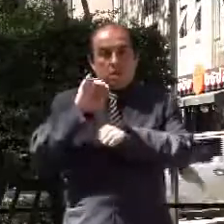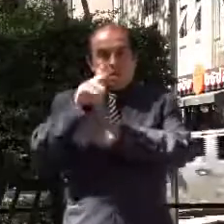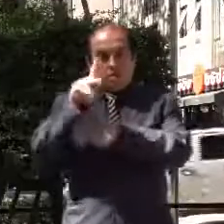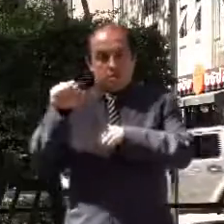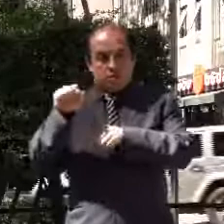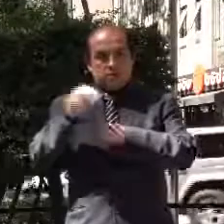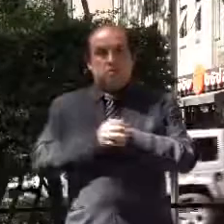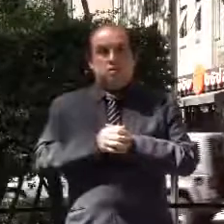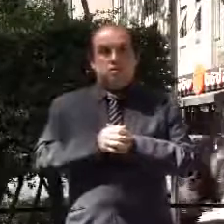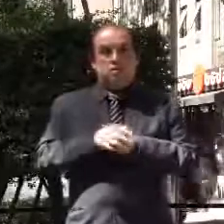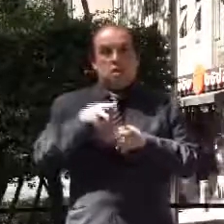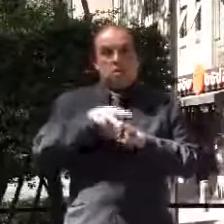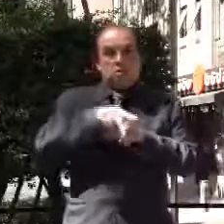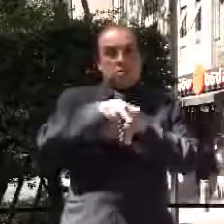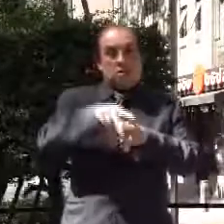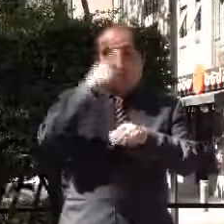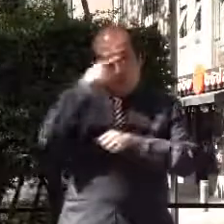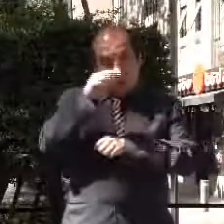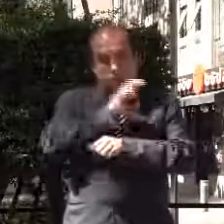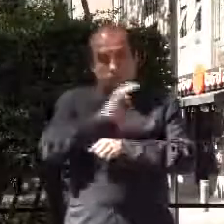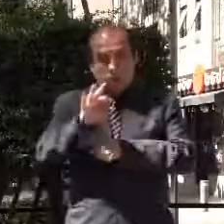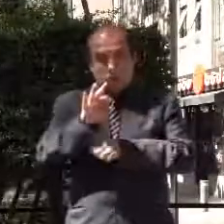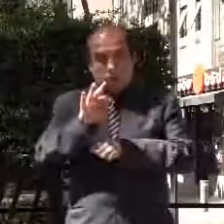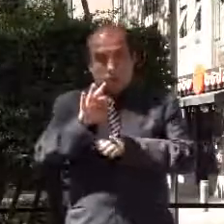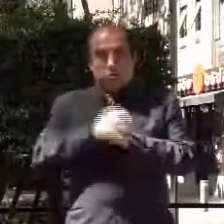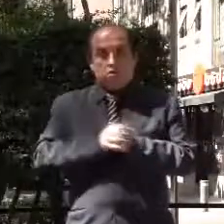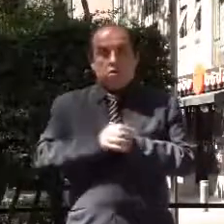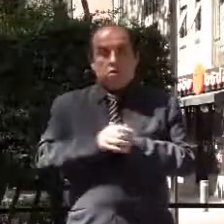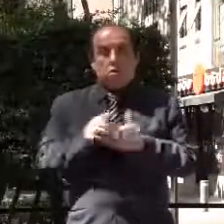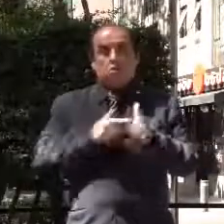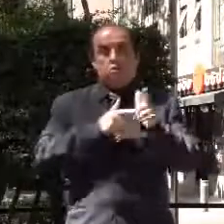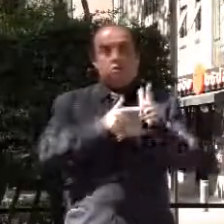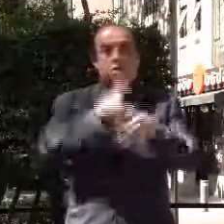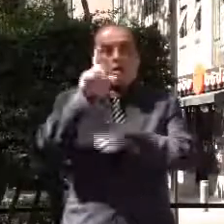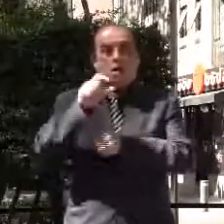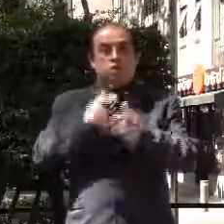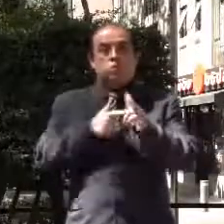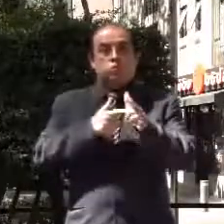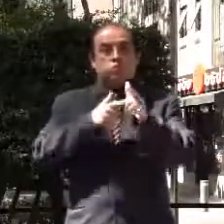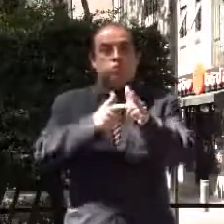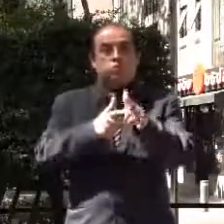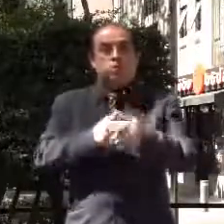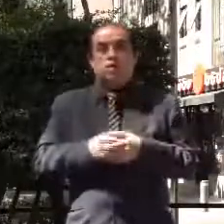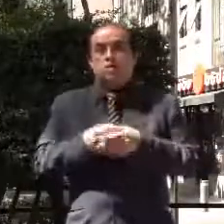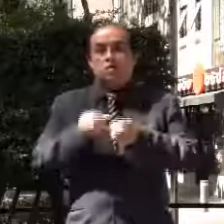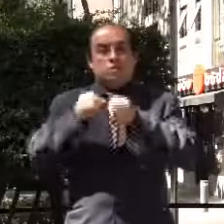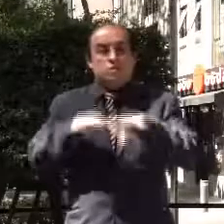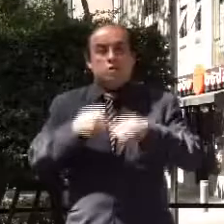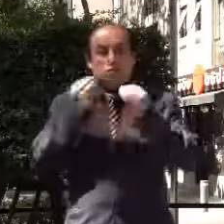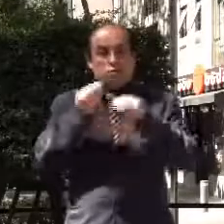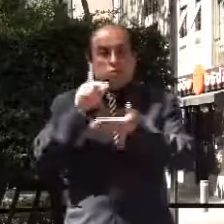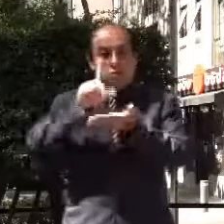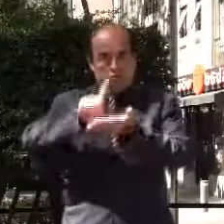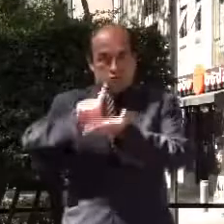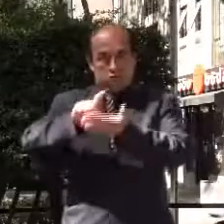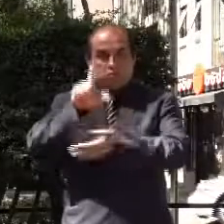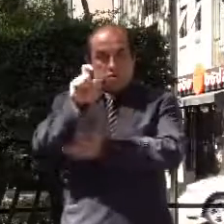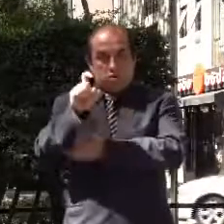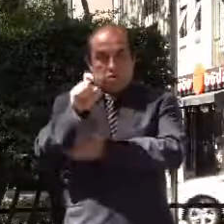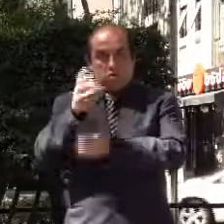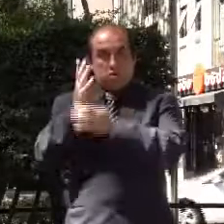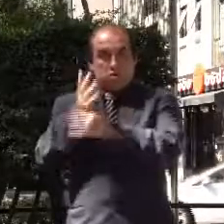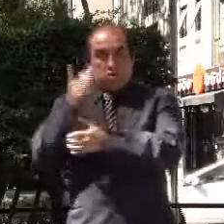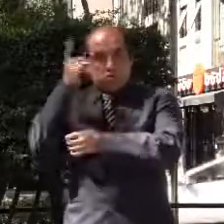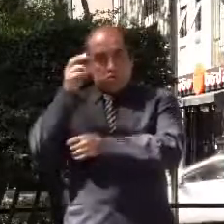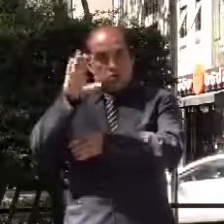del Norte para que pudiera continuar el agua a su cauce y no se perdieran muchos de estos litros que, como decía el doctor